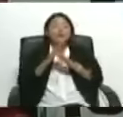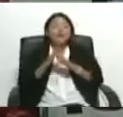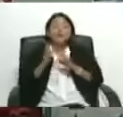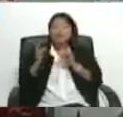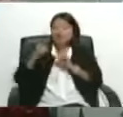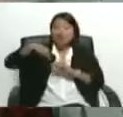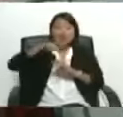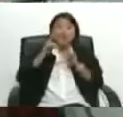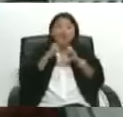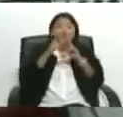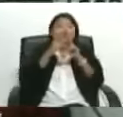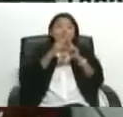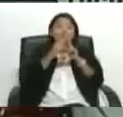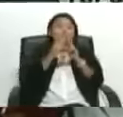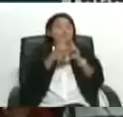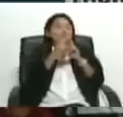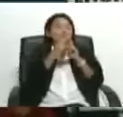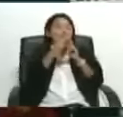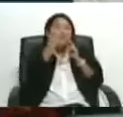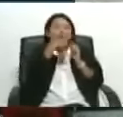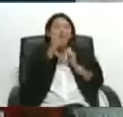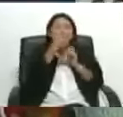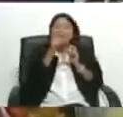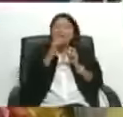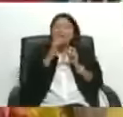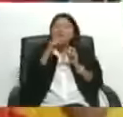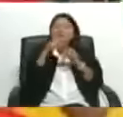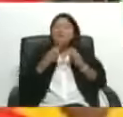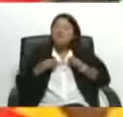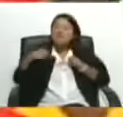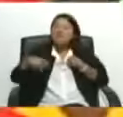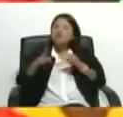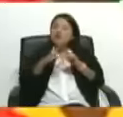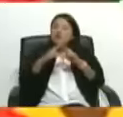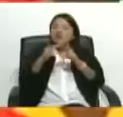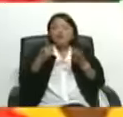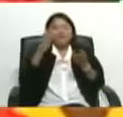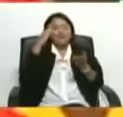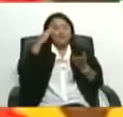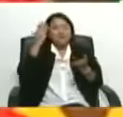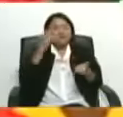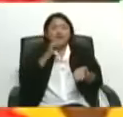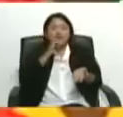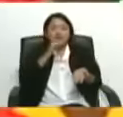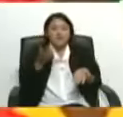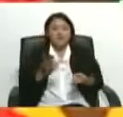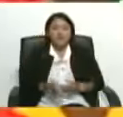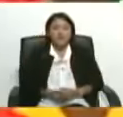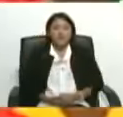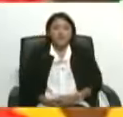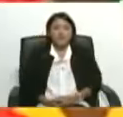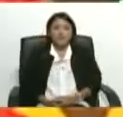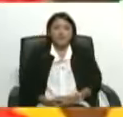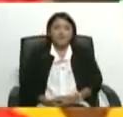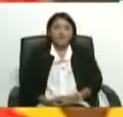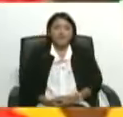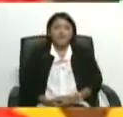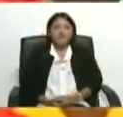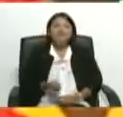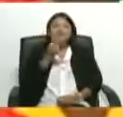todos. Todos y todas. Todos y todas. Nadie puede